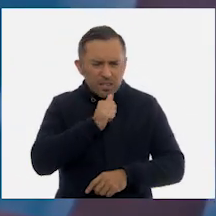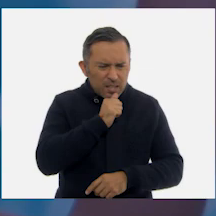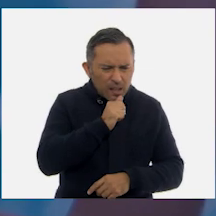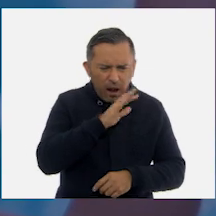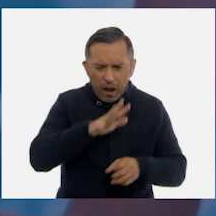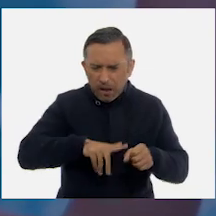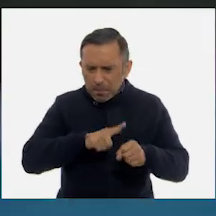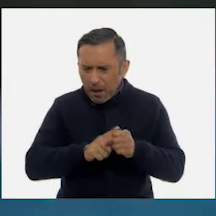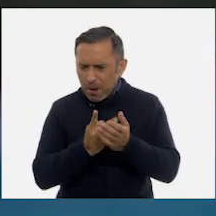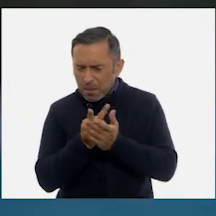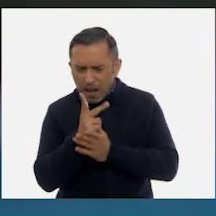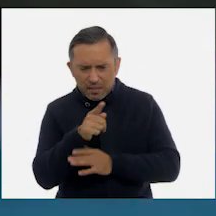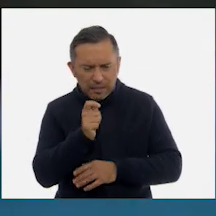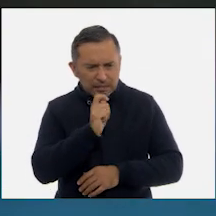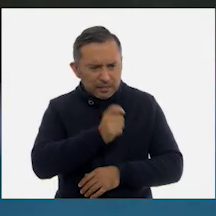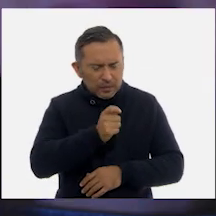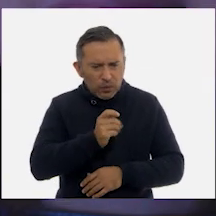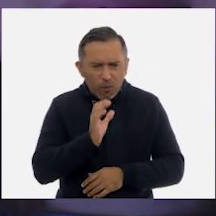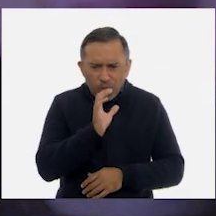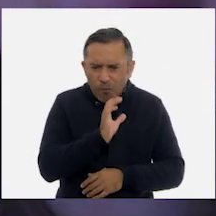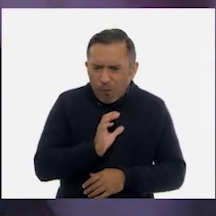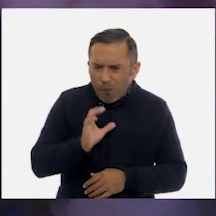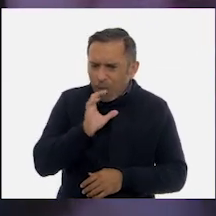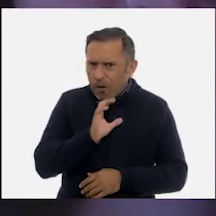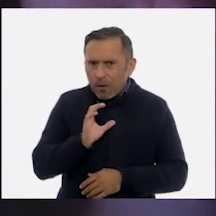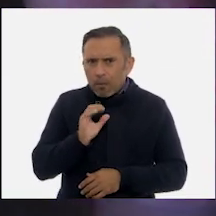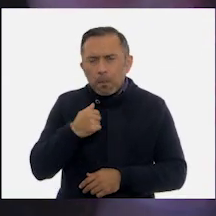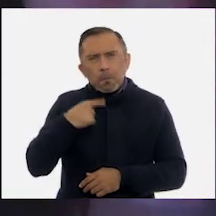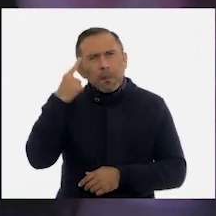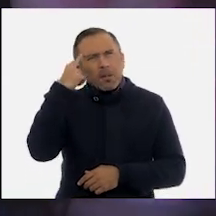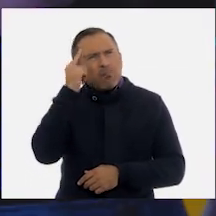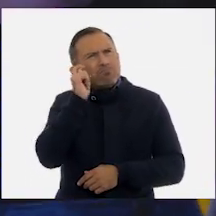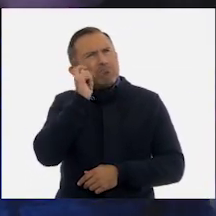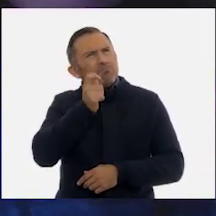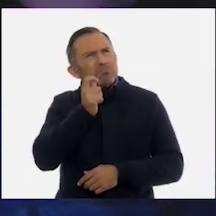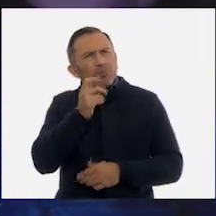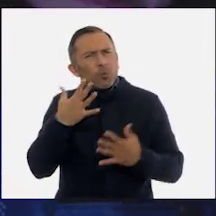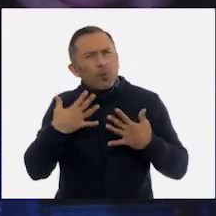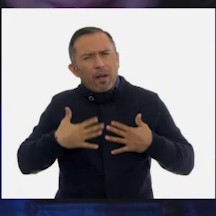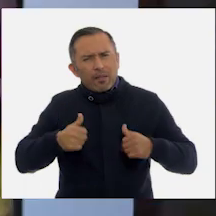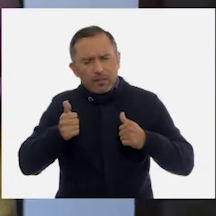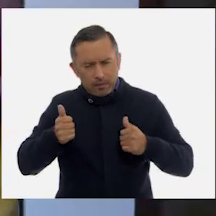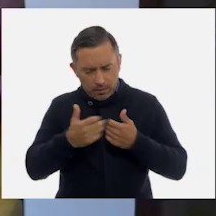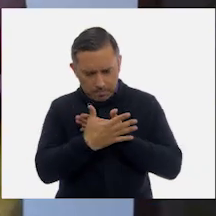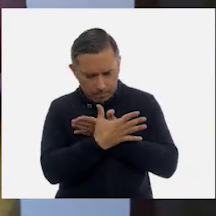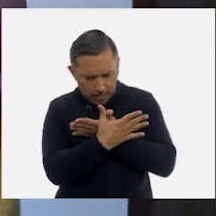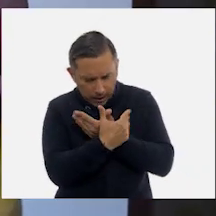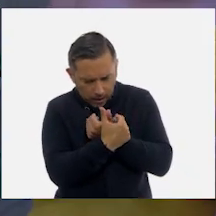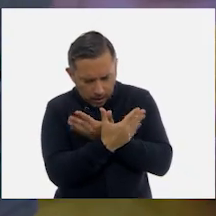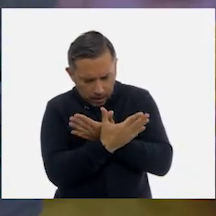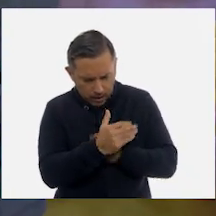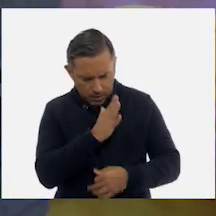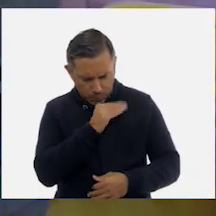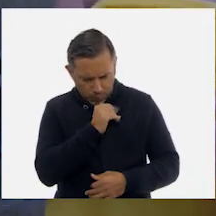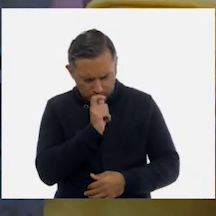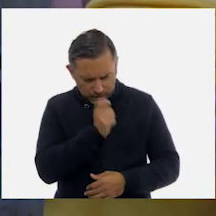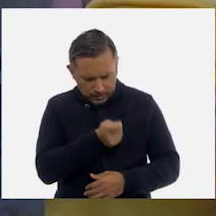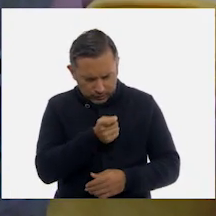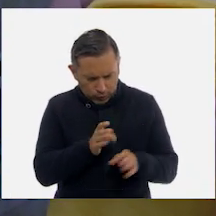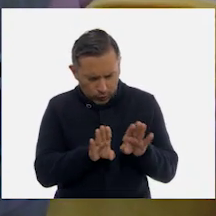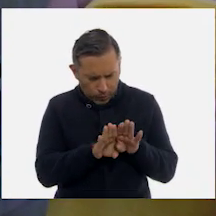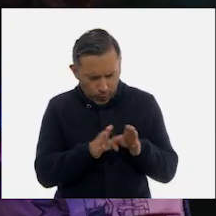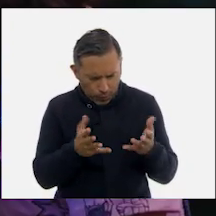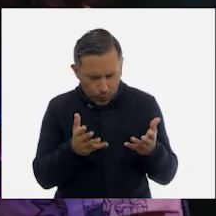habitan. Mi mente siempre buscaba entender cómo funcionaban las alas de una mariposa o cómo hacía mi cuerpo para poder